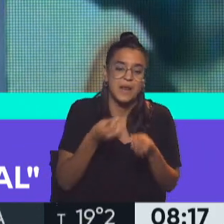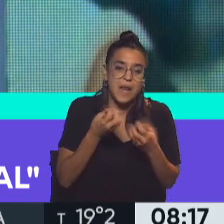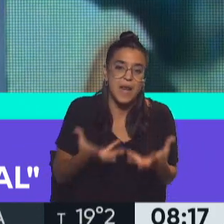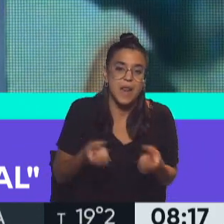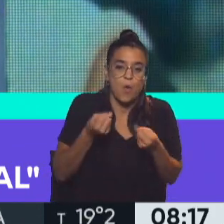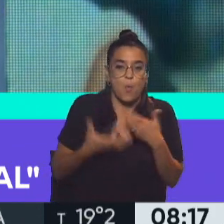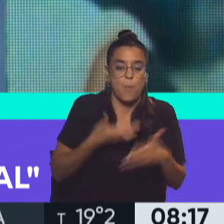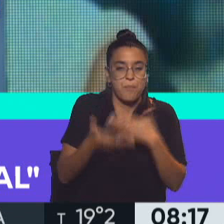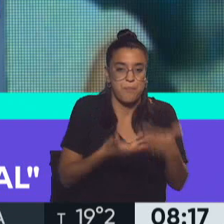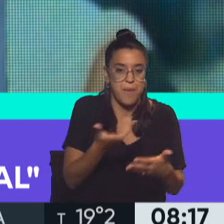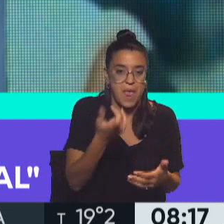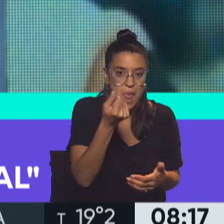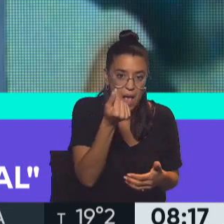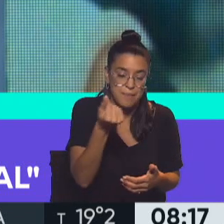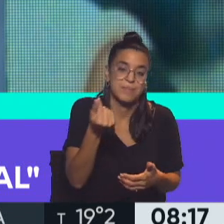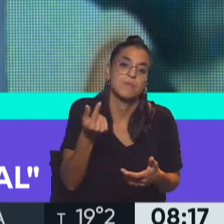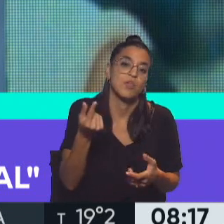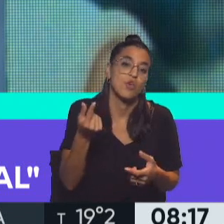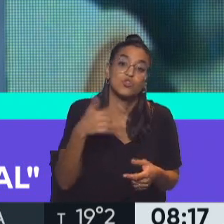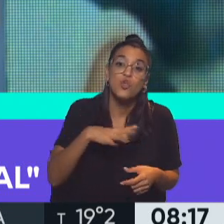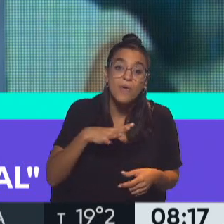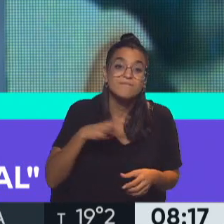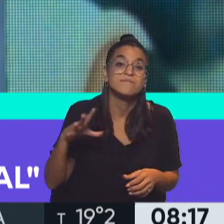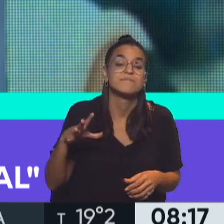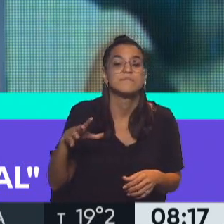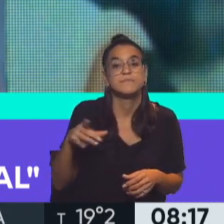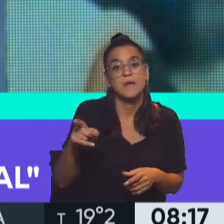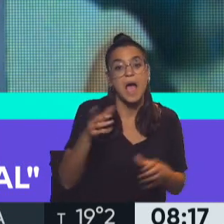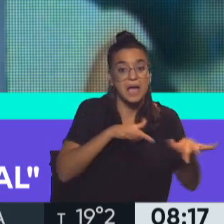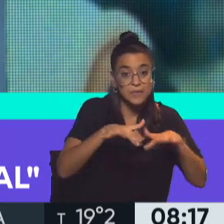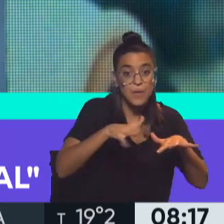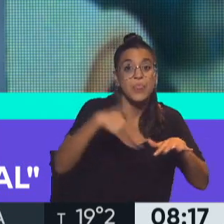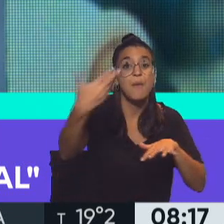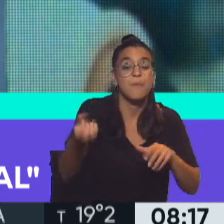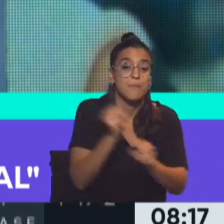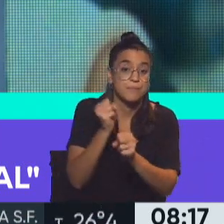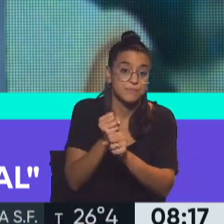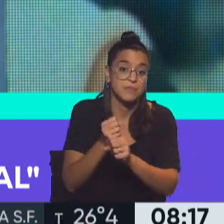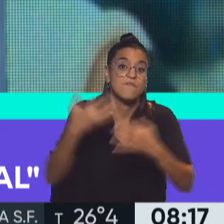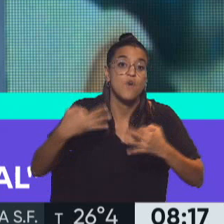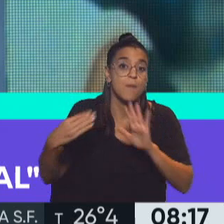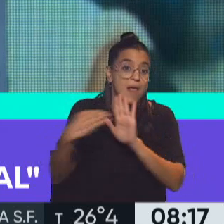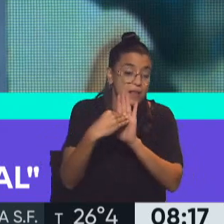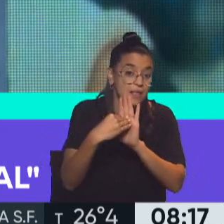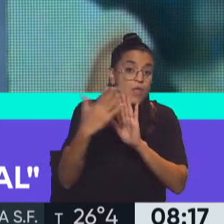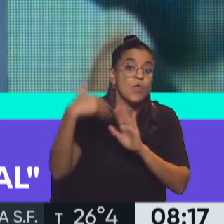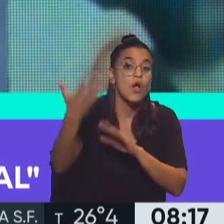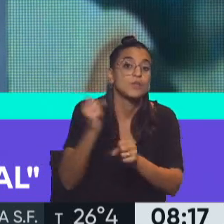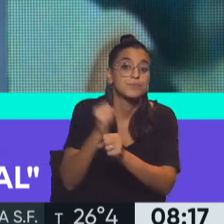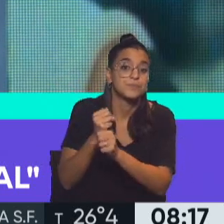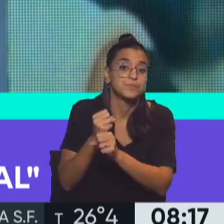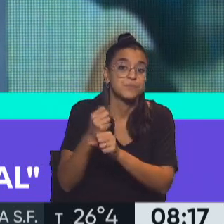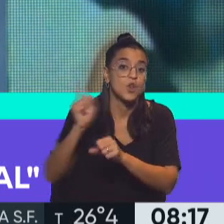levemente su poder adquisitivo, con lo cual todavía no le llegó. ¿No? Es decir, va primero la actividad, después el empleo registrado privado en materia de ingresos y el empleo